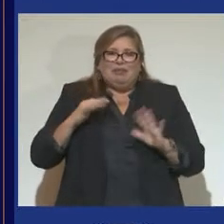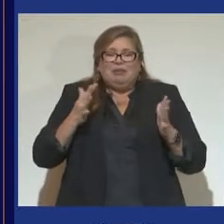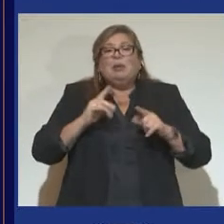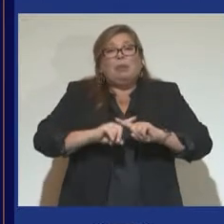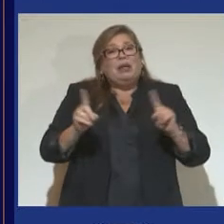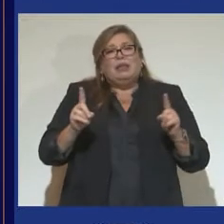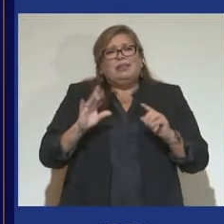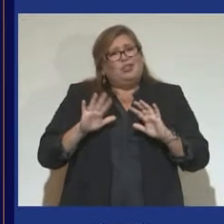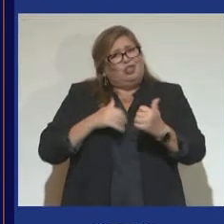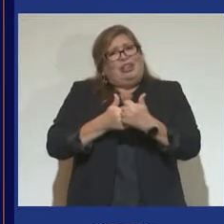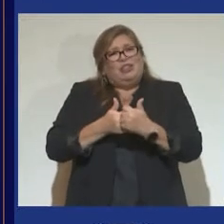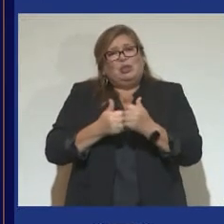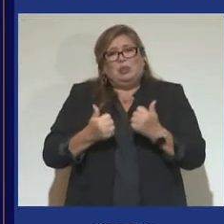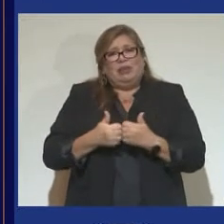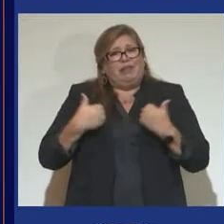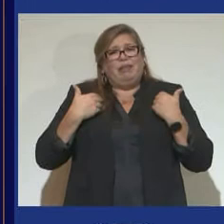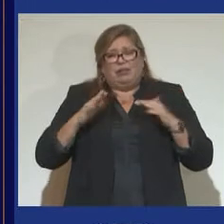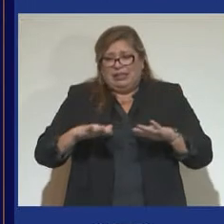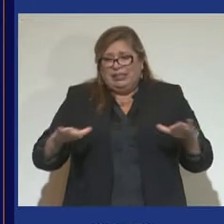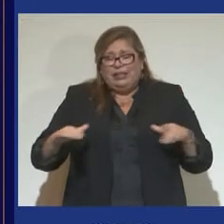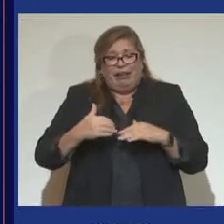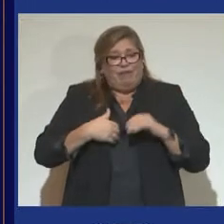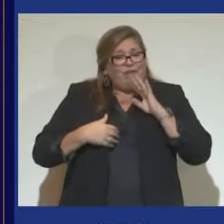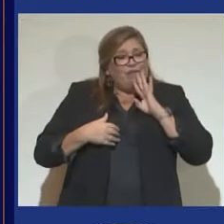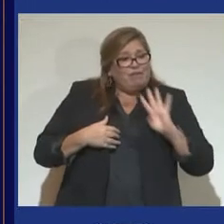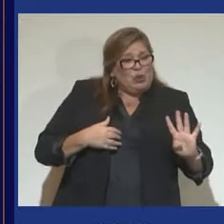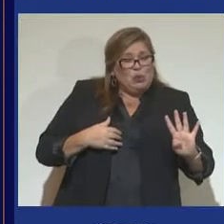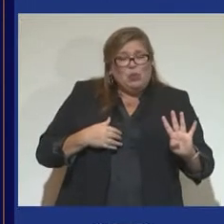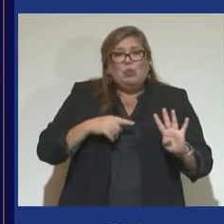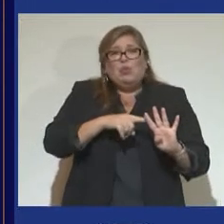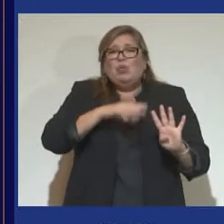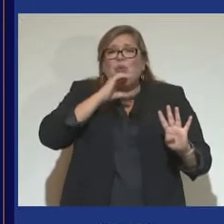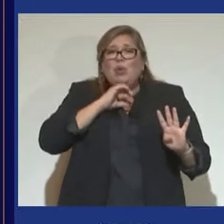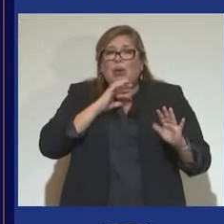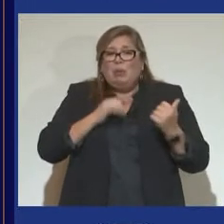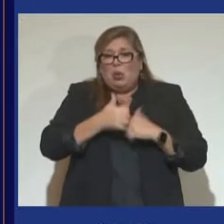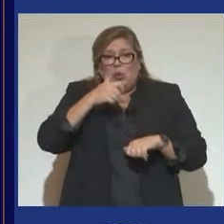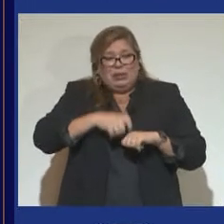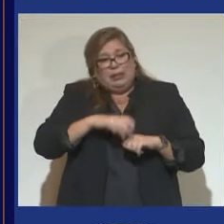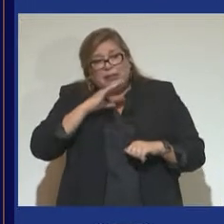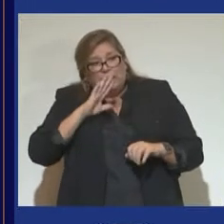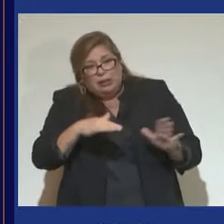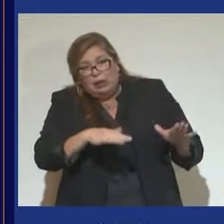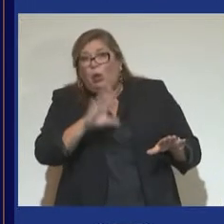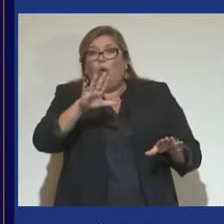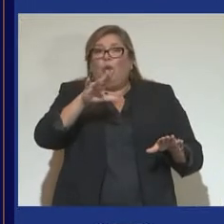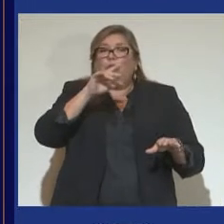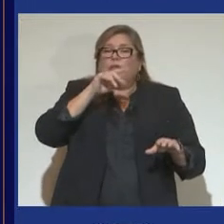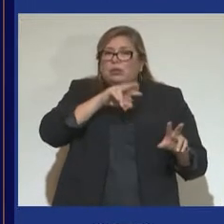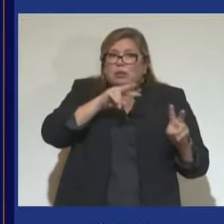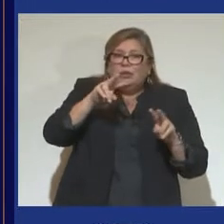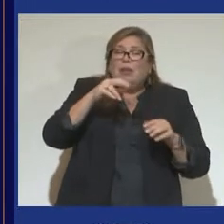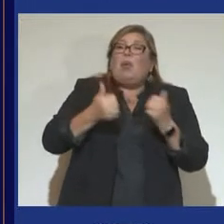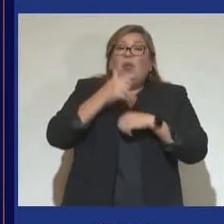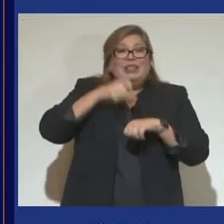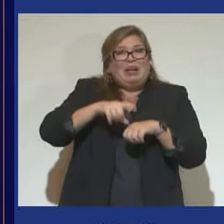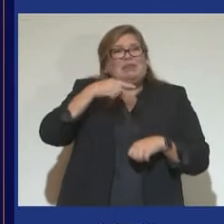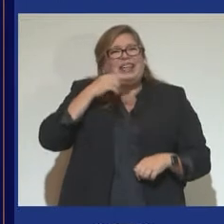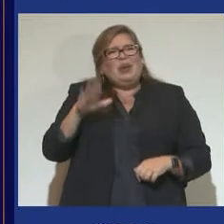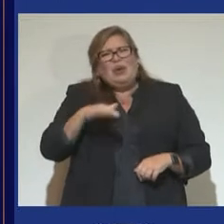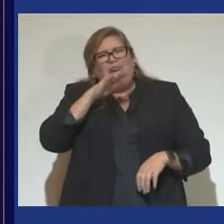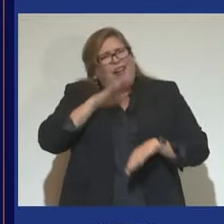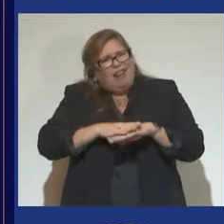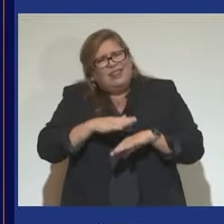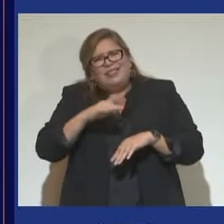mayor o más joven pero es un reto muy grande el tener un niño de 4 años la mayor parte del tiempo les decimos no